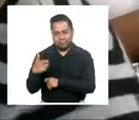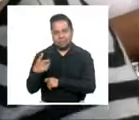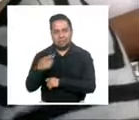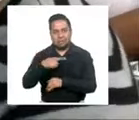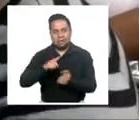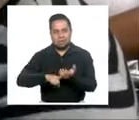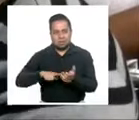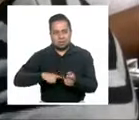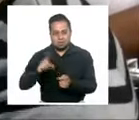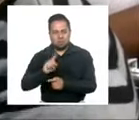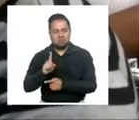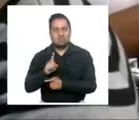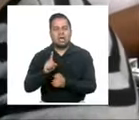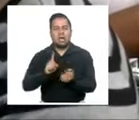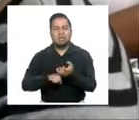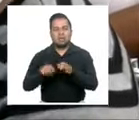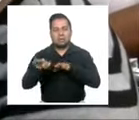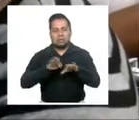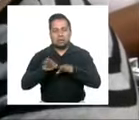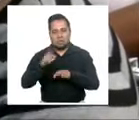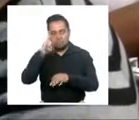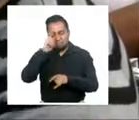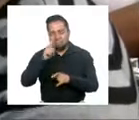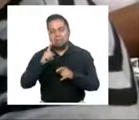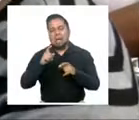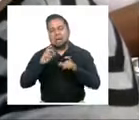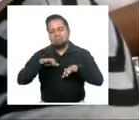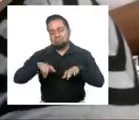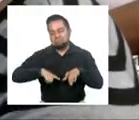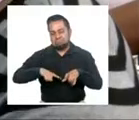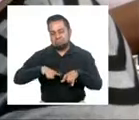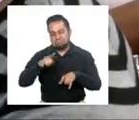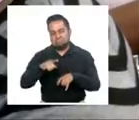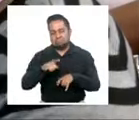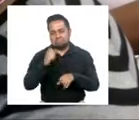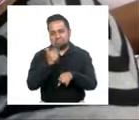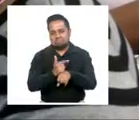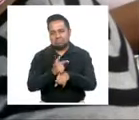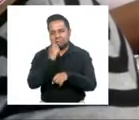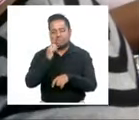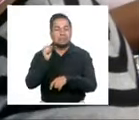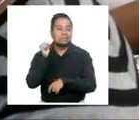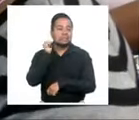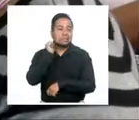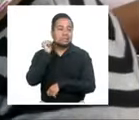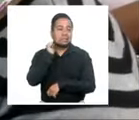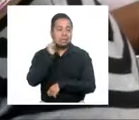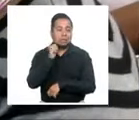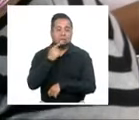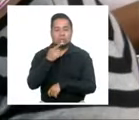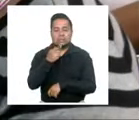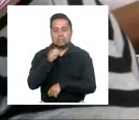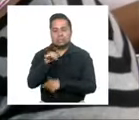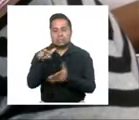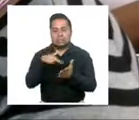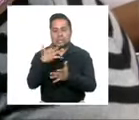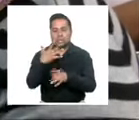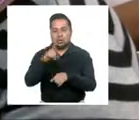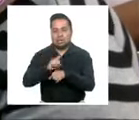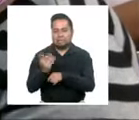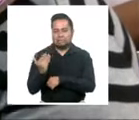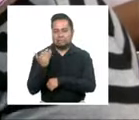servidores públicos, sino a trabajadores, a burócratas. Y, por supuesto, el Senado de la República aprobó hace